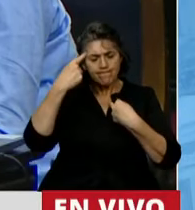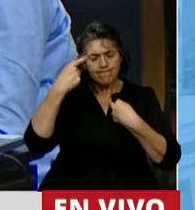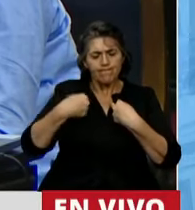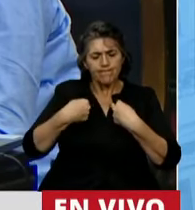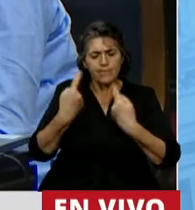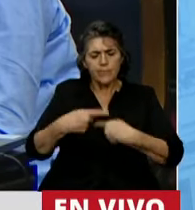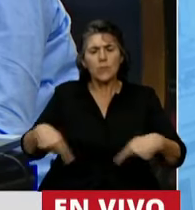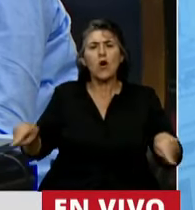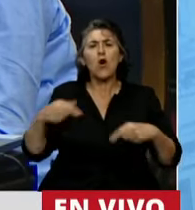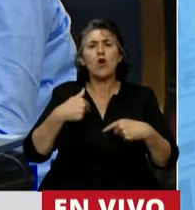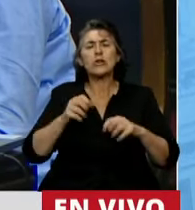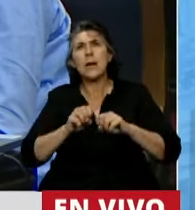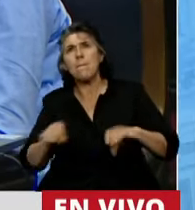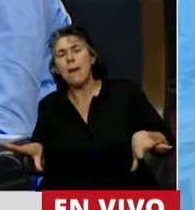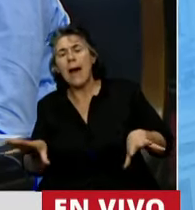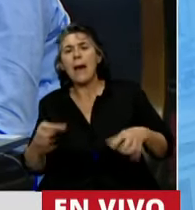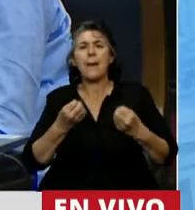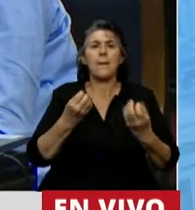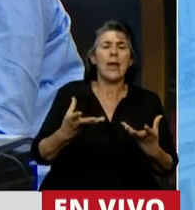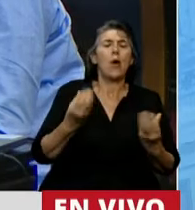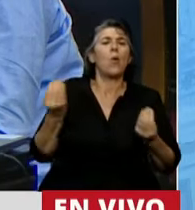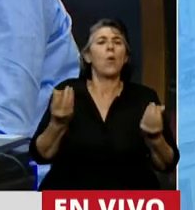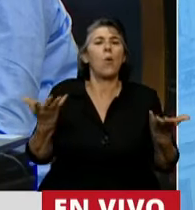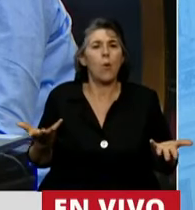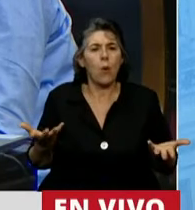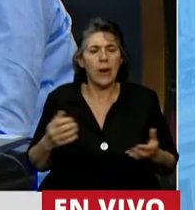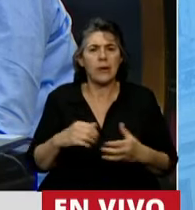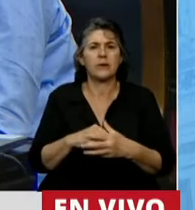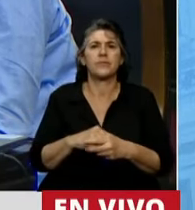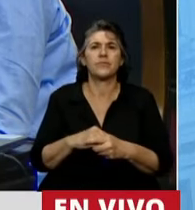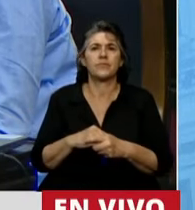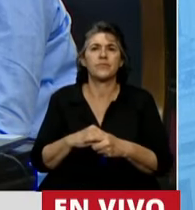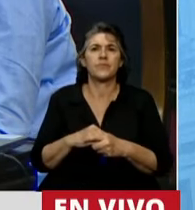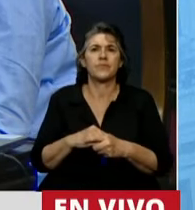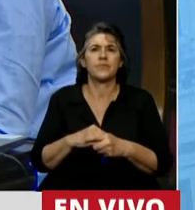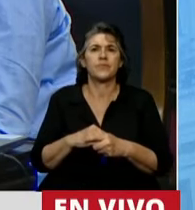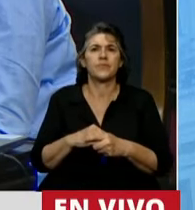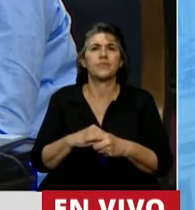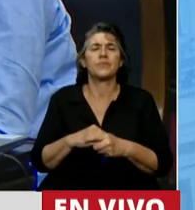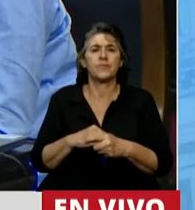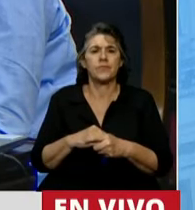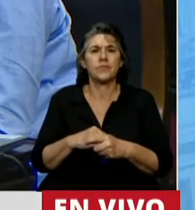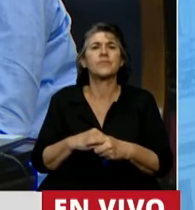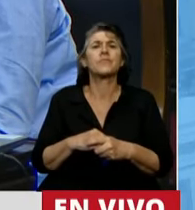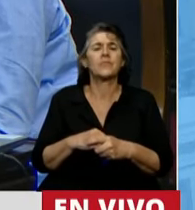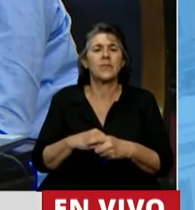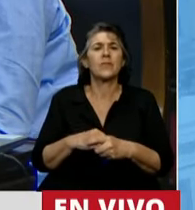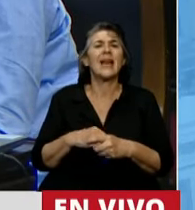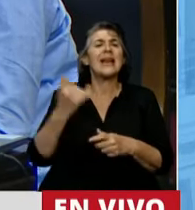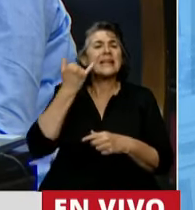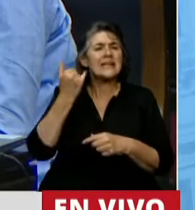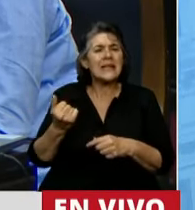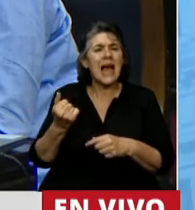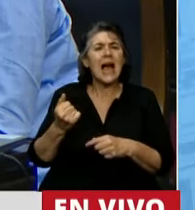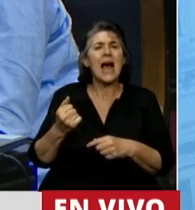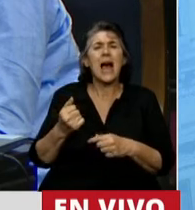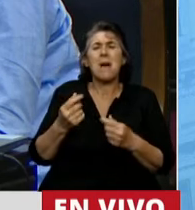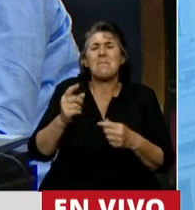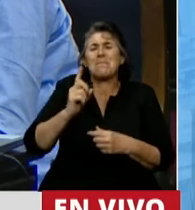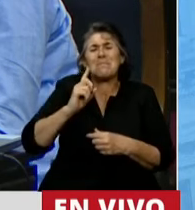correspondientes que nos han llevado a una situación donde cientos de miles de mujeres